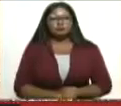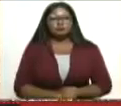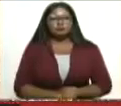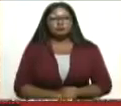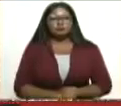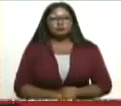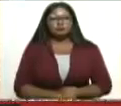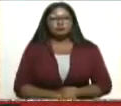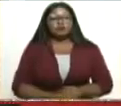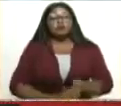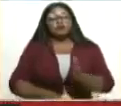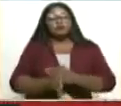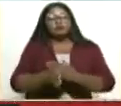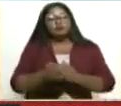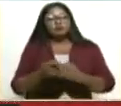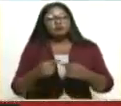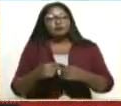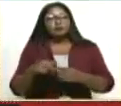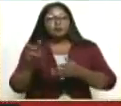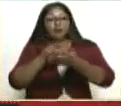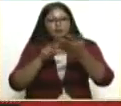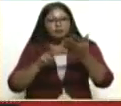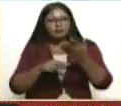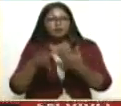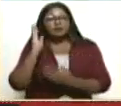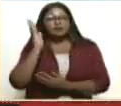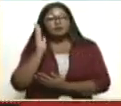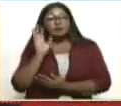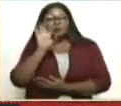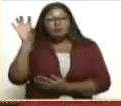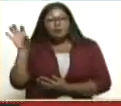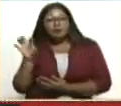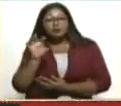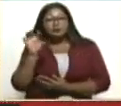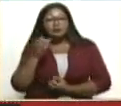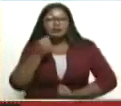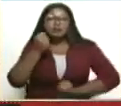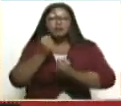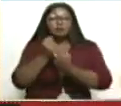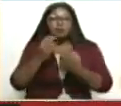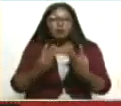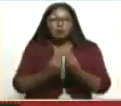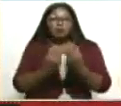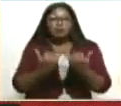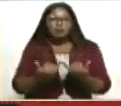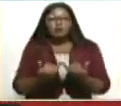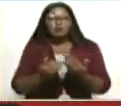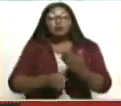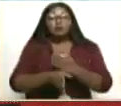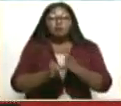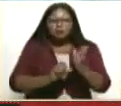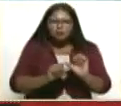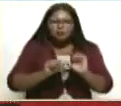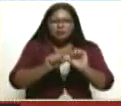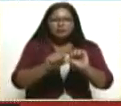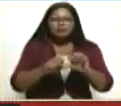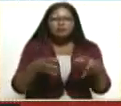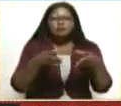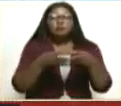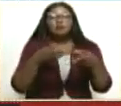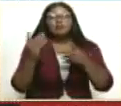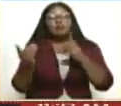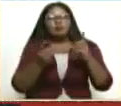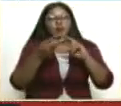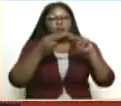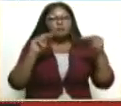A continuación, lectura de la declaración de los países garantes y acompañantes permanentes de la Mesa de Diálogo de